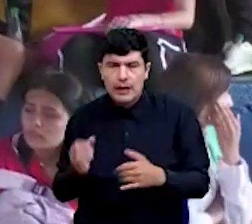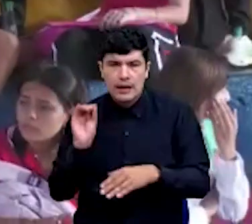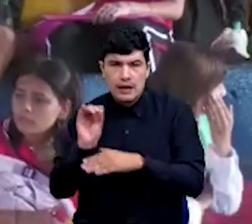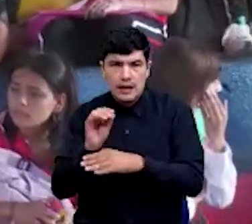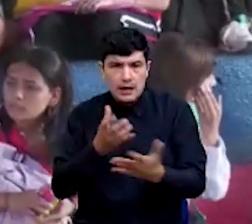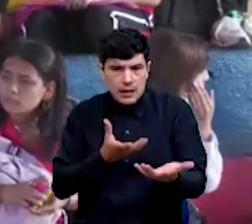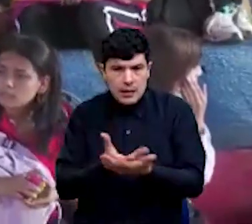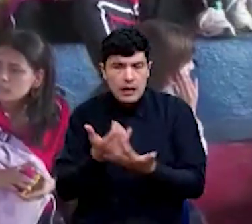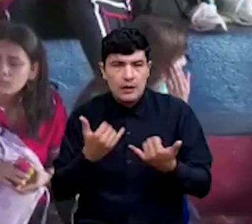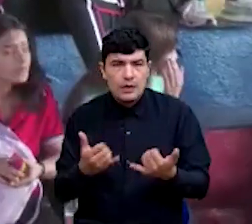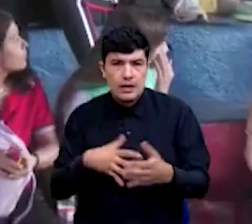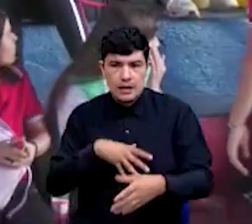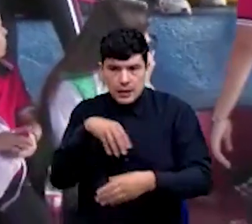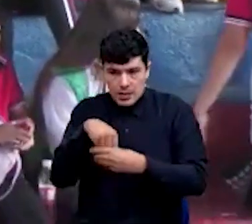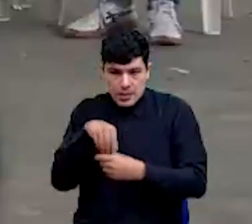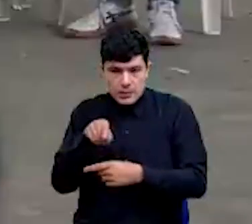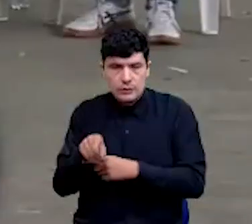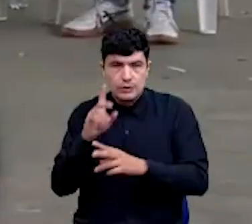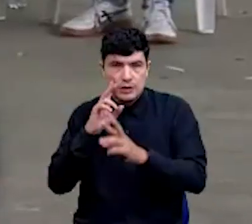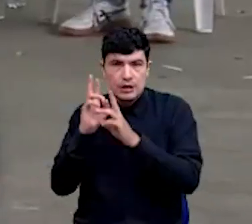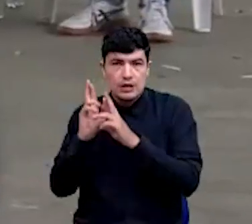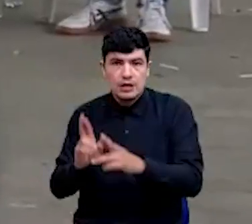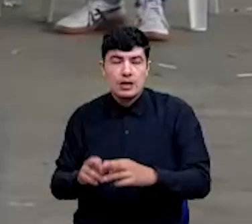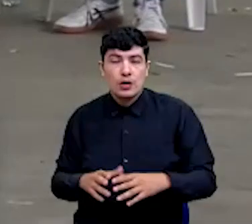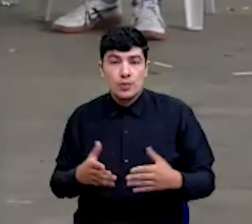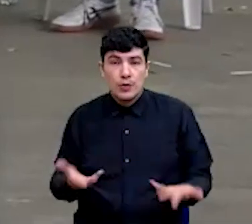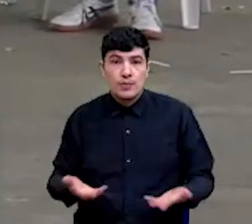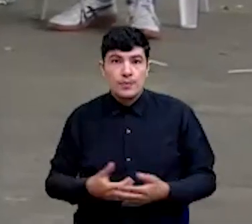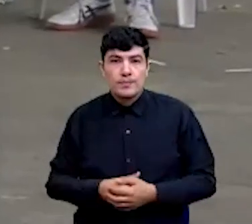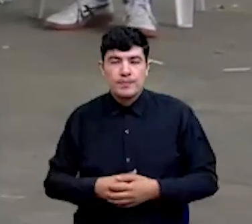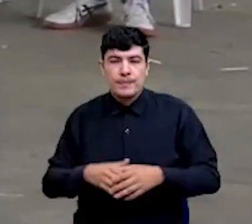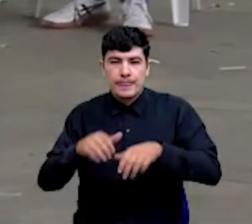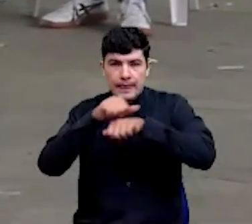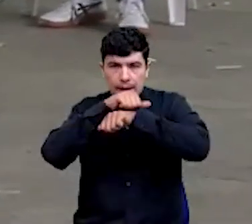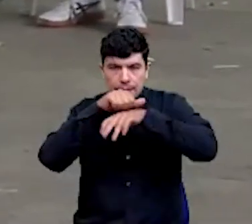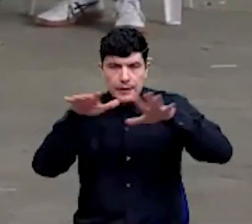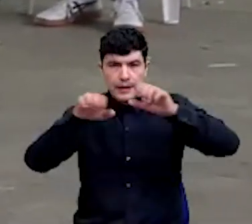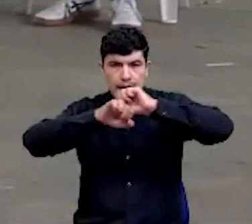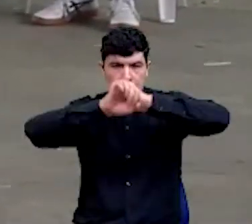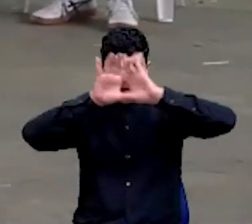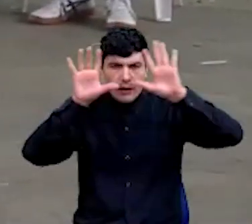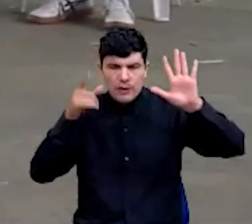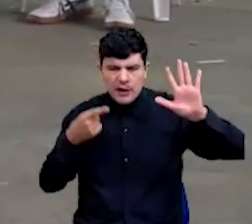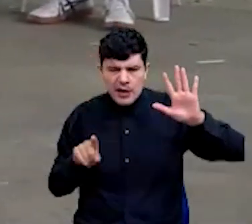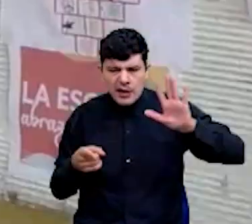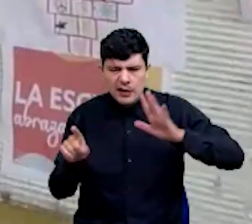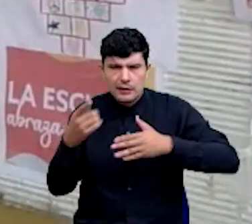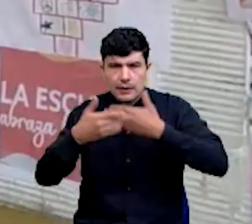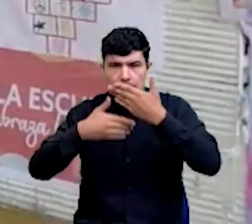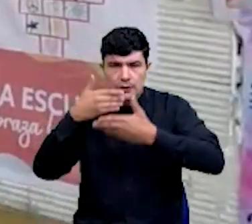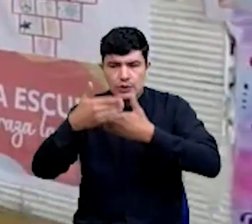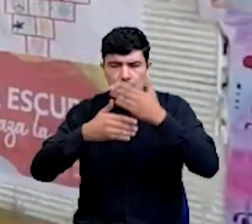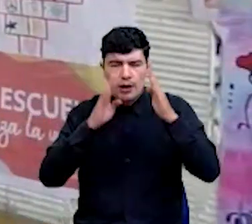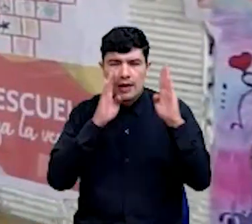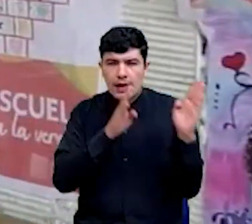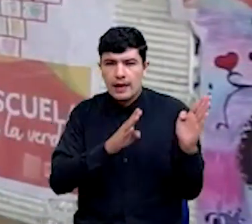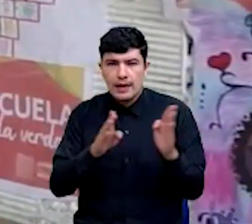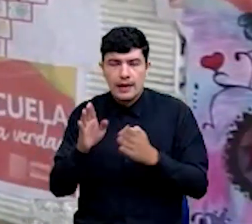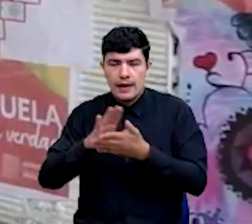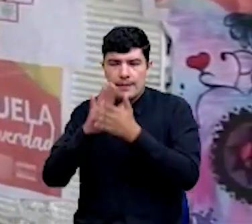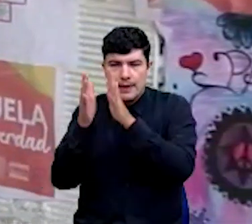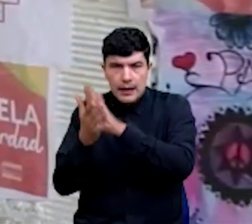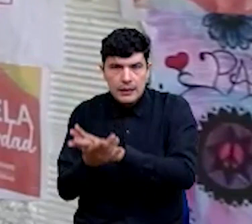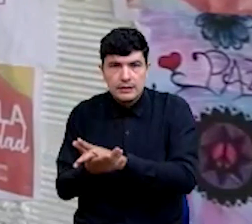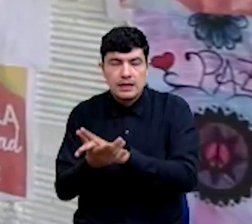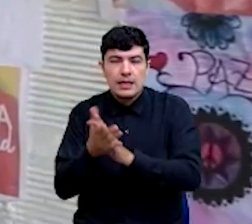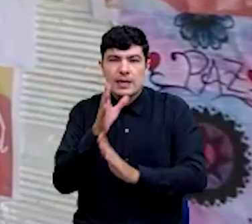que hagamos parte de hacer una divulgación clara de qué consiste el proceso de paz, quiénes son los involucrados,